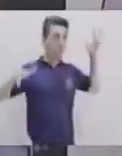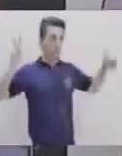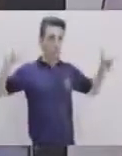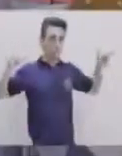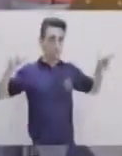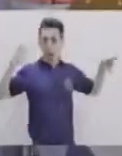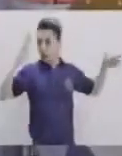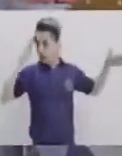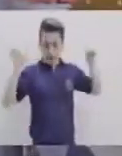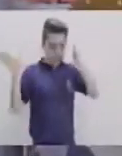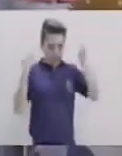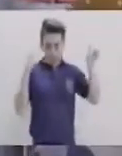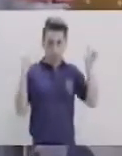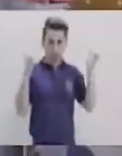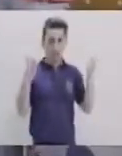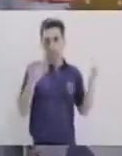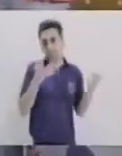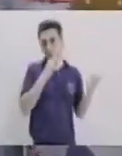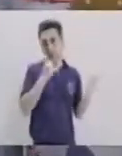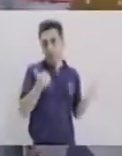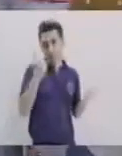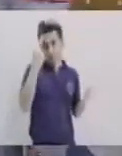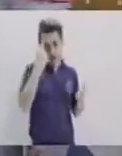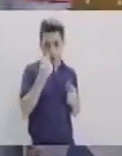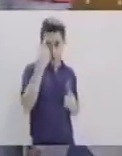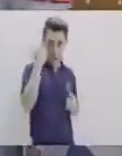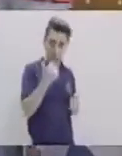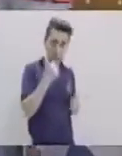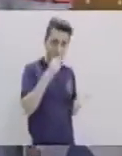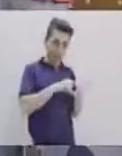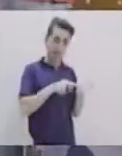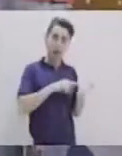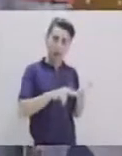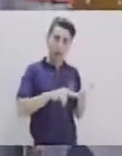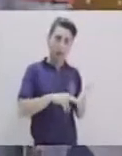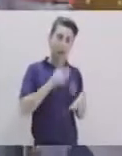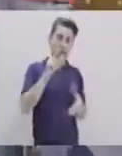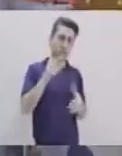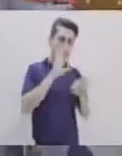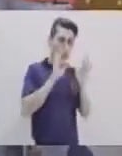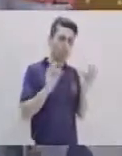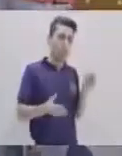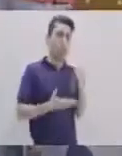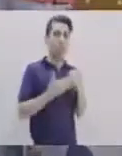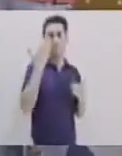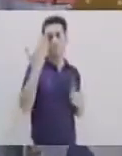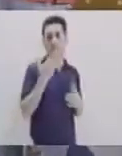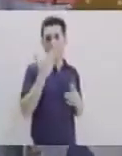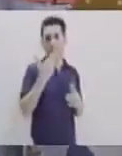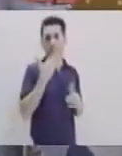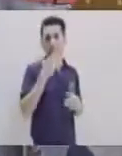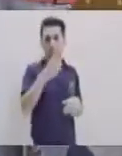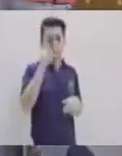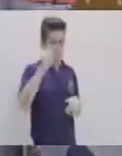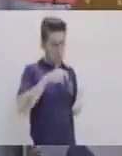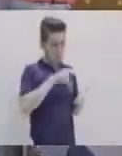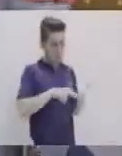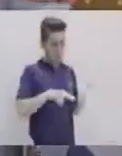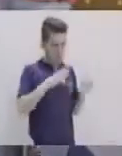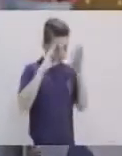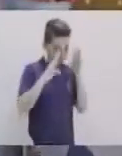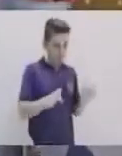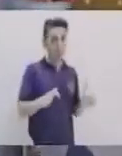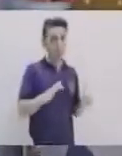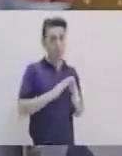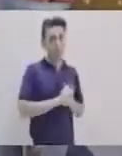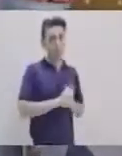texto. Y mucho menos dar una comprensión literal, que como te explicaba, es la forma más fácil, pero requiere de que tú leas con mucha atención.